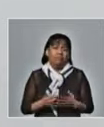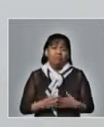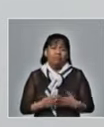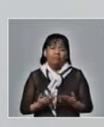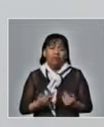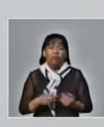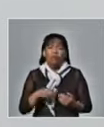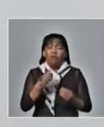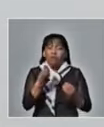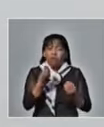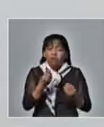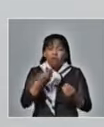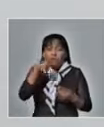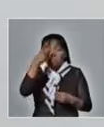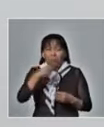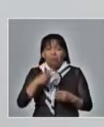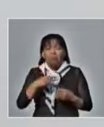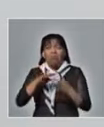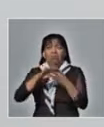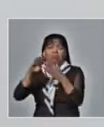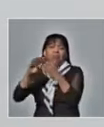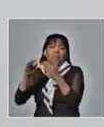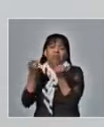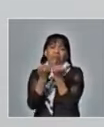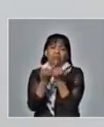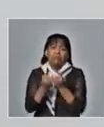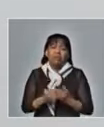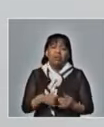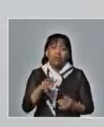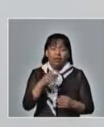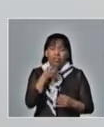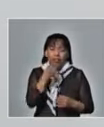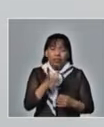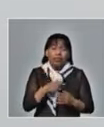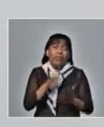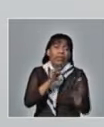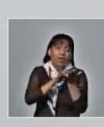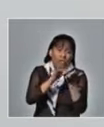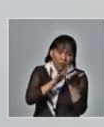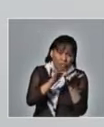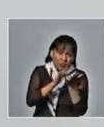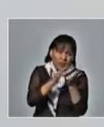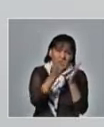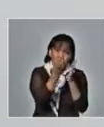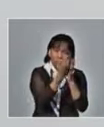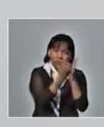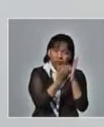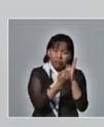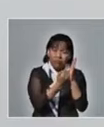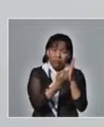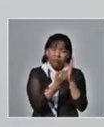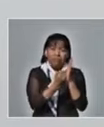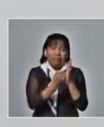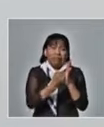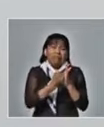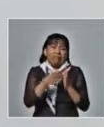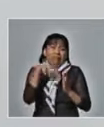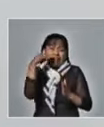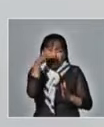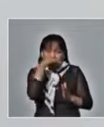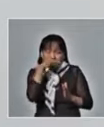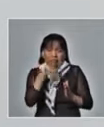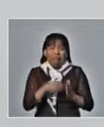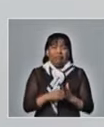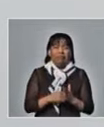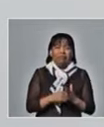como muchos mexicanos que han tenido que emigrar. Quiero decirles que vamos a apoyarlos con trámites del registro civil gratuitos, que vamos a